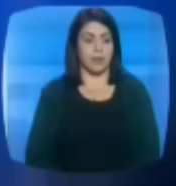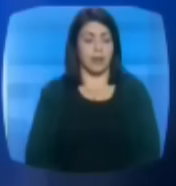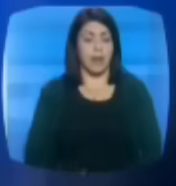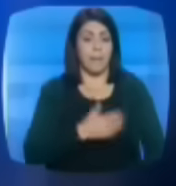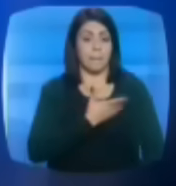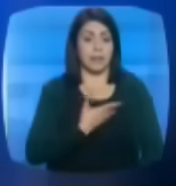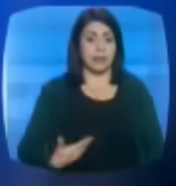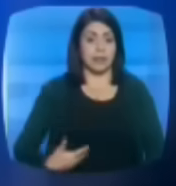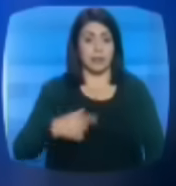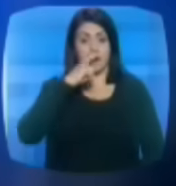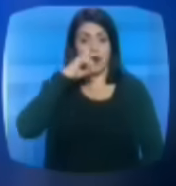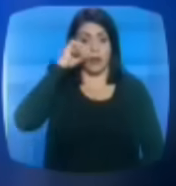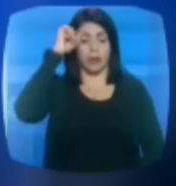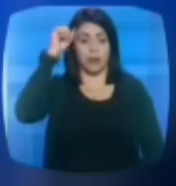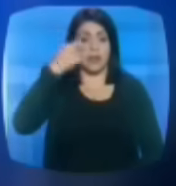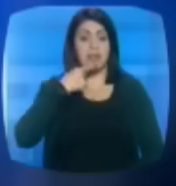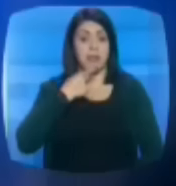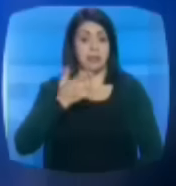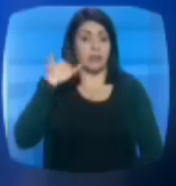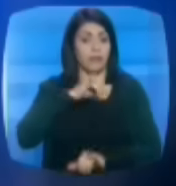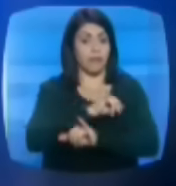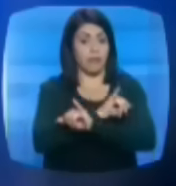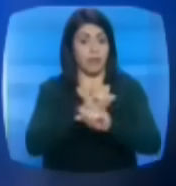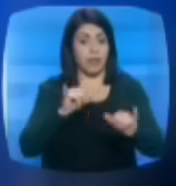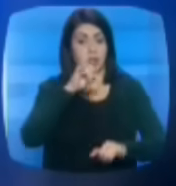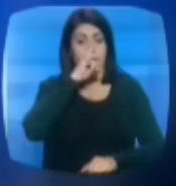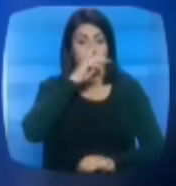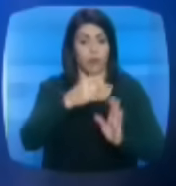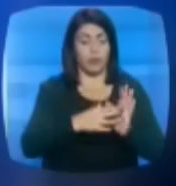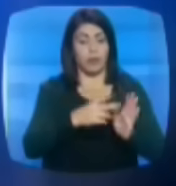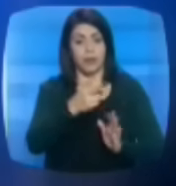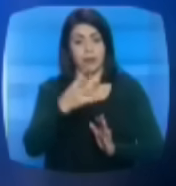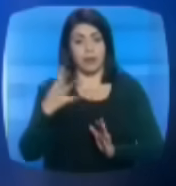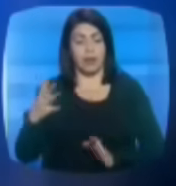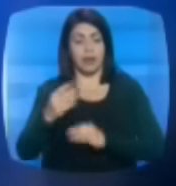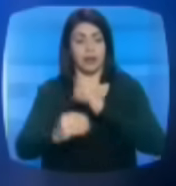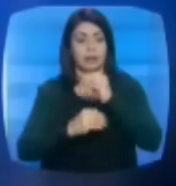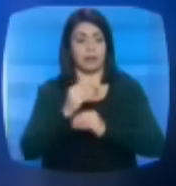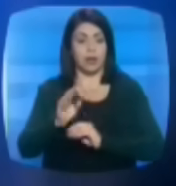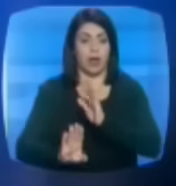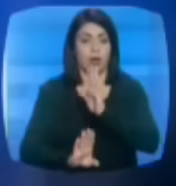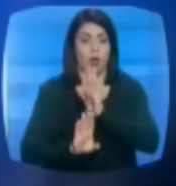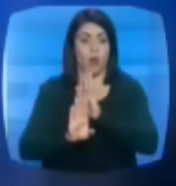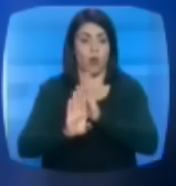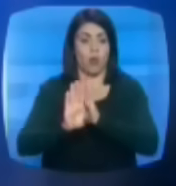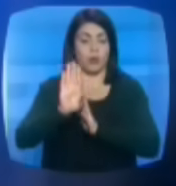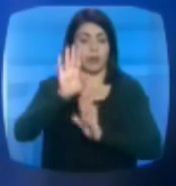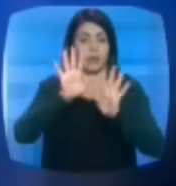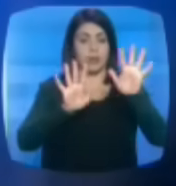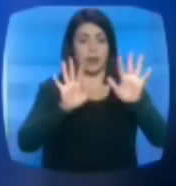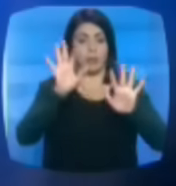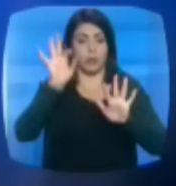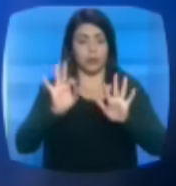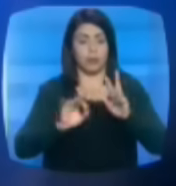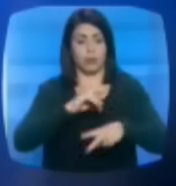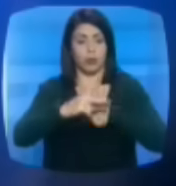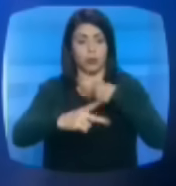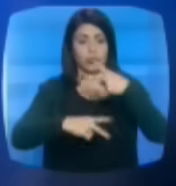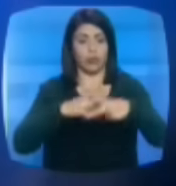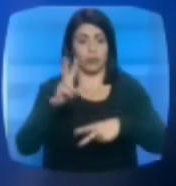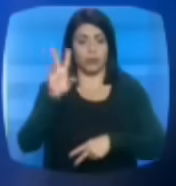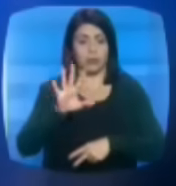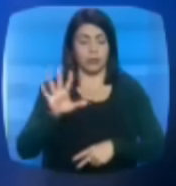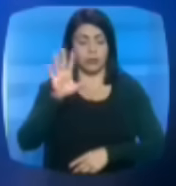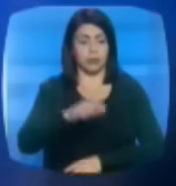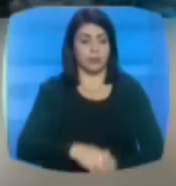El presidente Nicolás Maduro prevé que al finalizar este 2024 se va a registrar un aumento del 10% en el Producto Interno